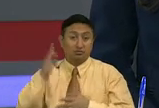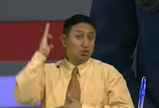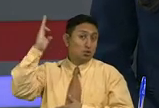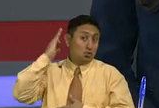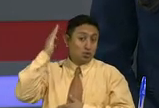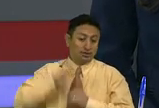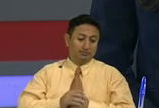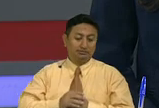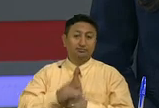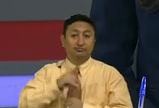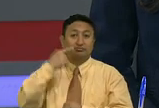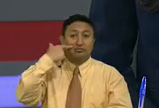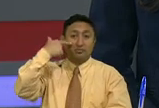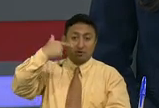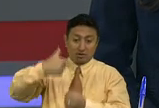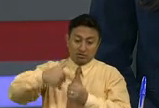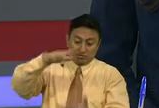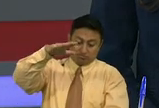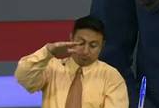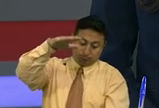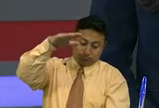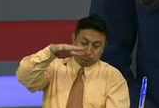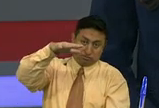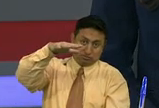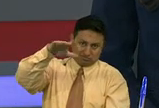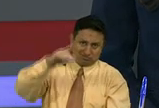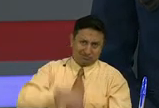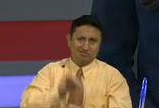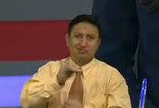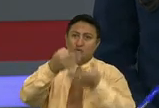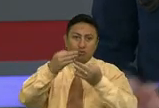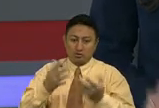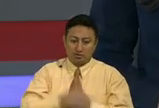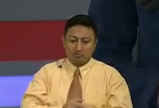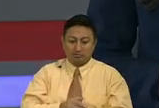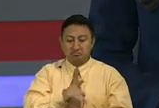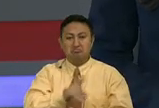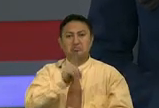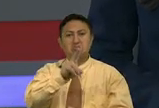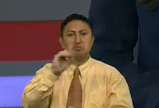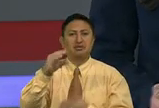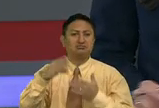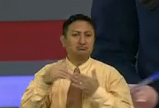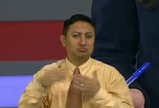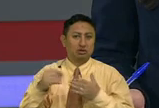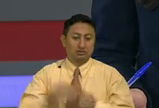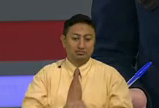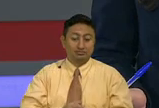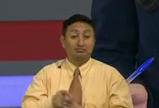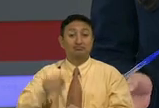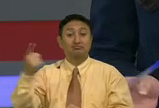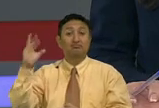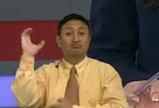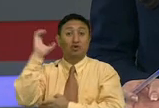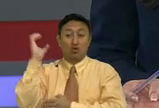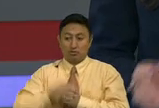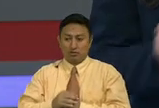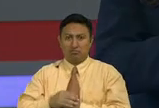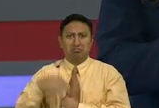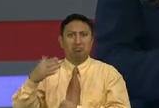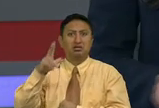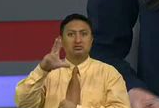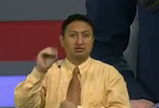de la caneca de gasolina extra para los informales llega hasta los $20, mientras que en Colombia supera los $30.